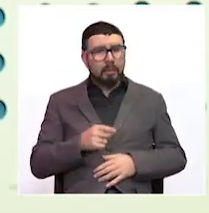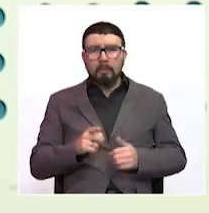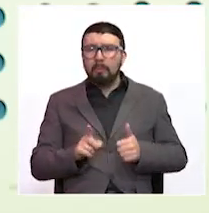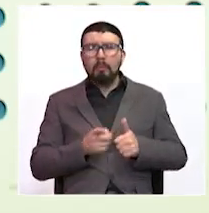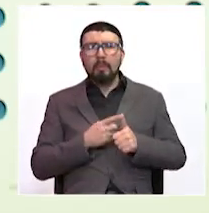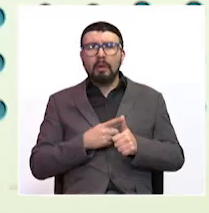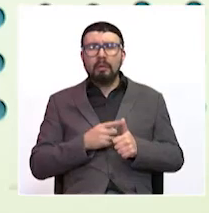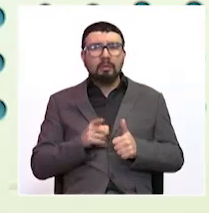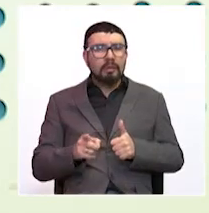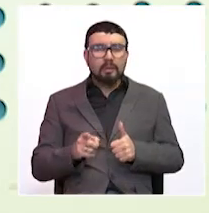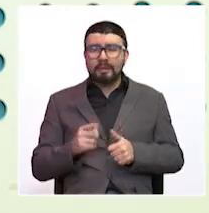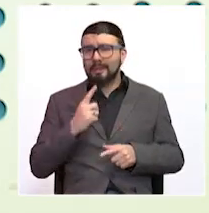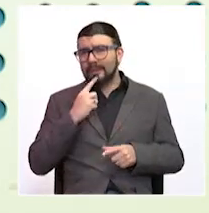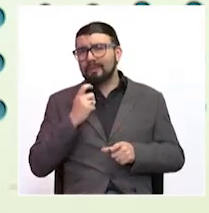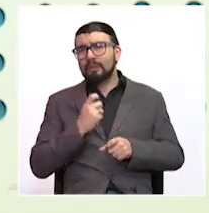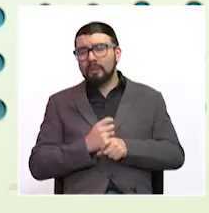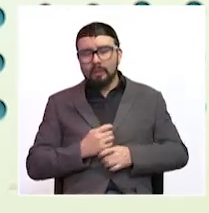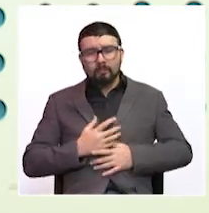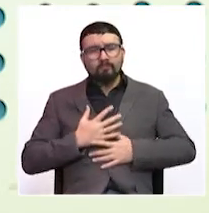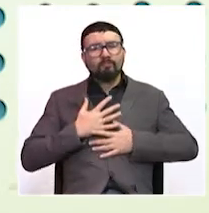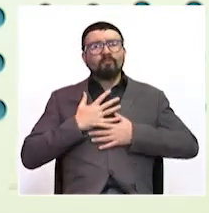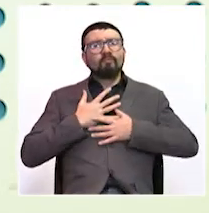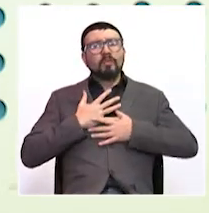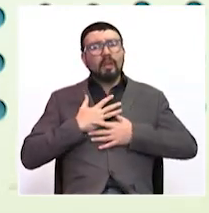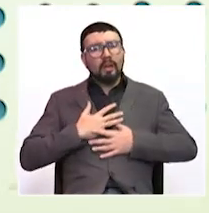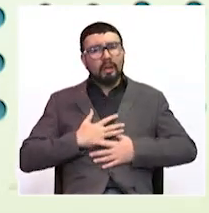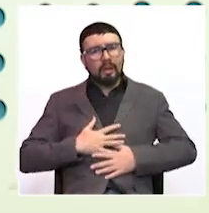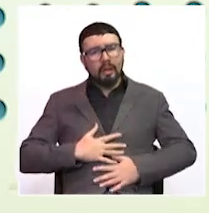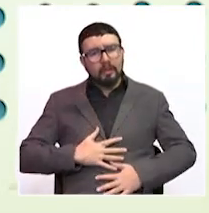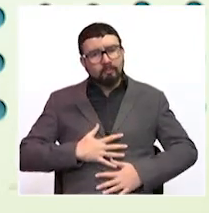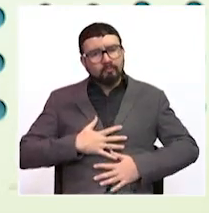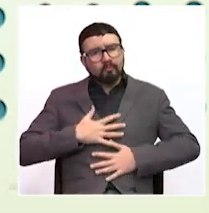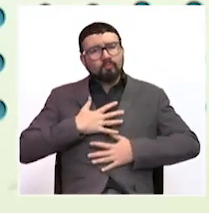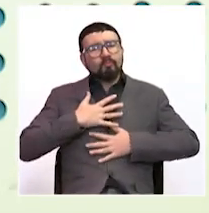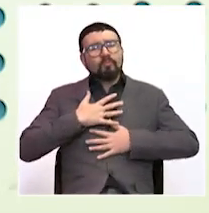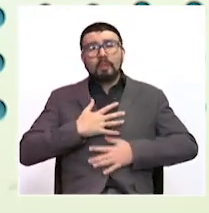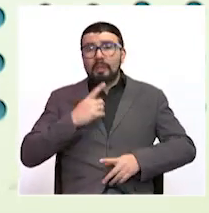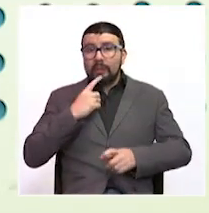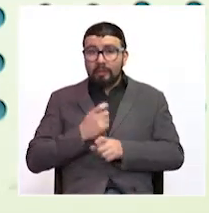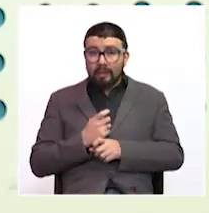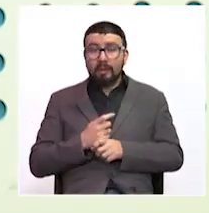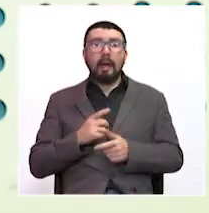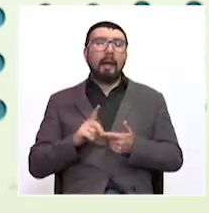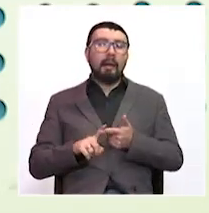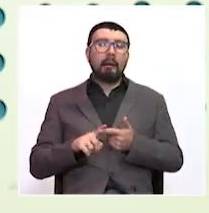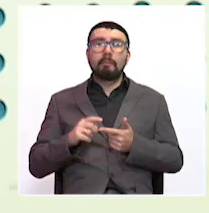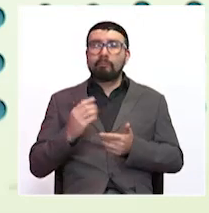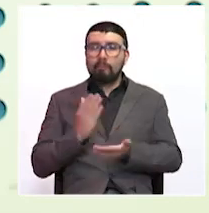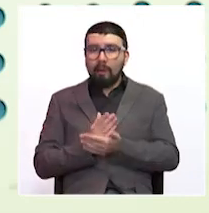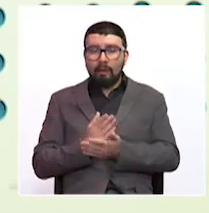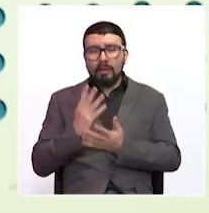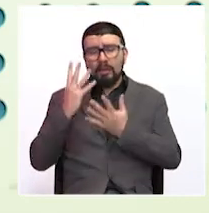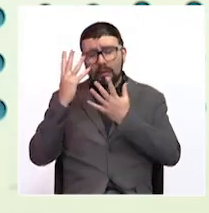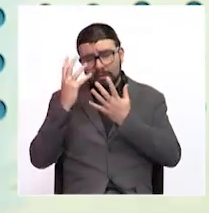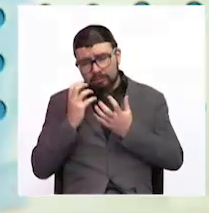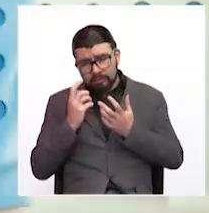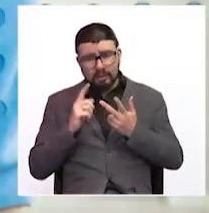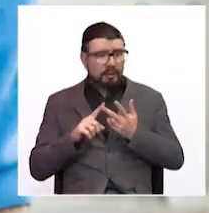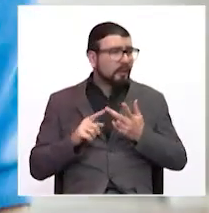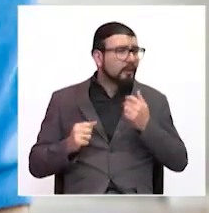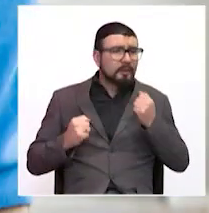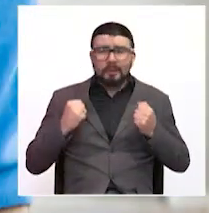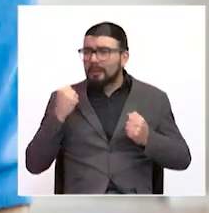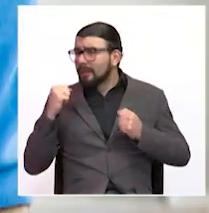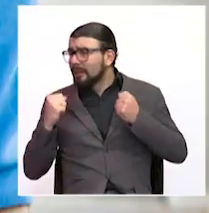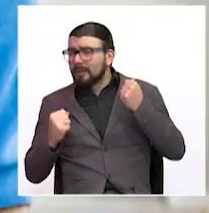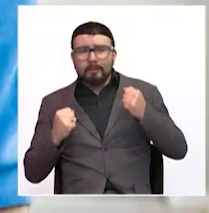la dificultad para respirar que lleva como consecuencia la depresión y la angustia y si eso se